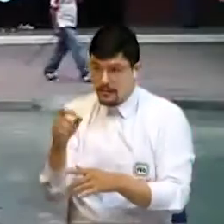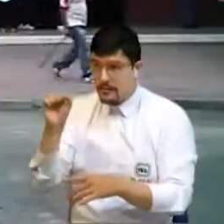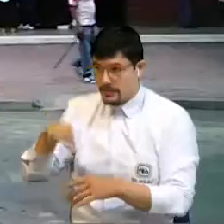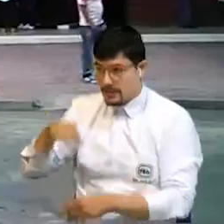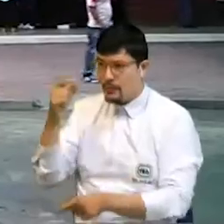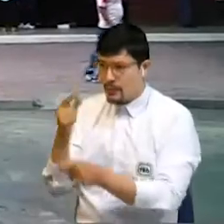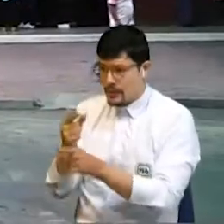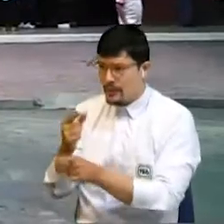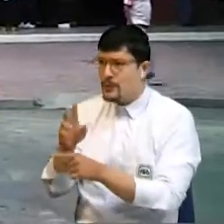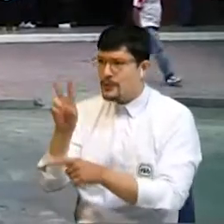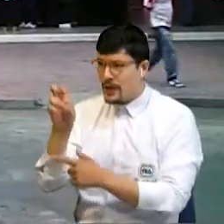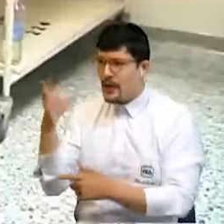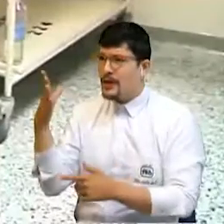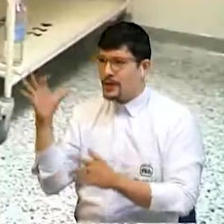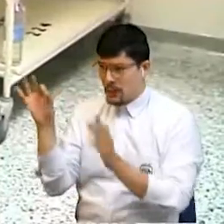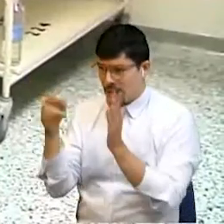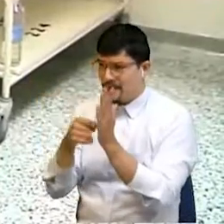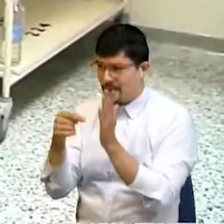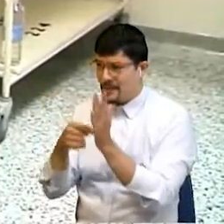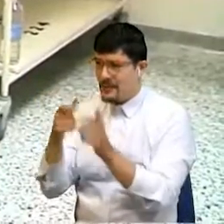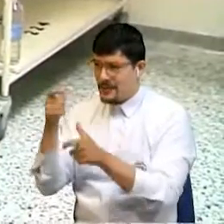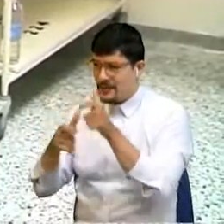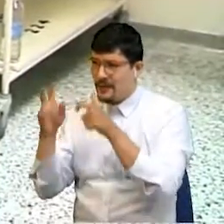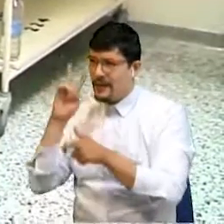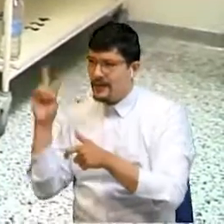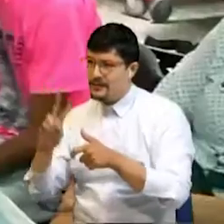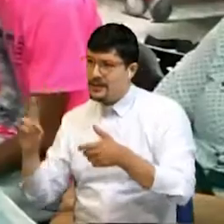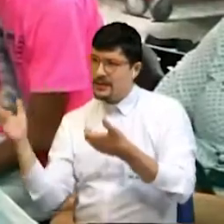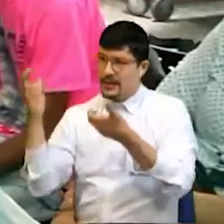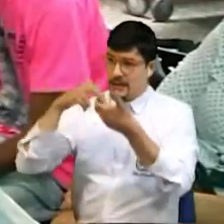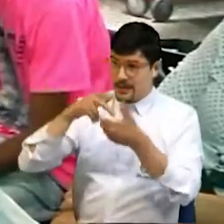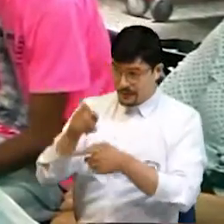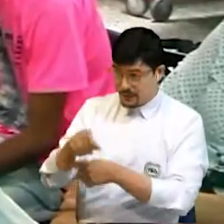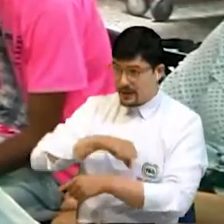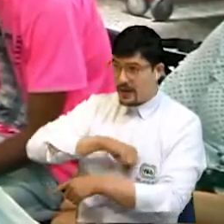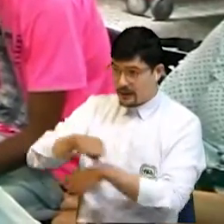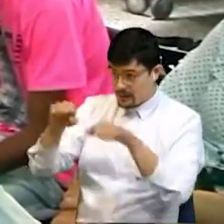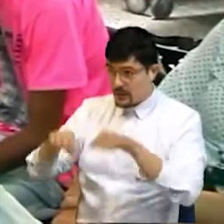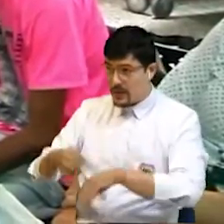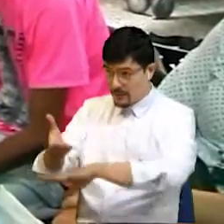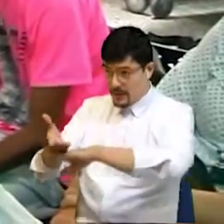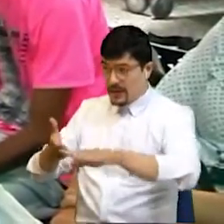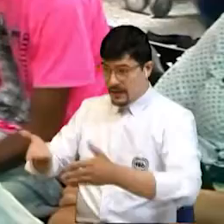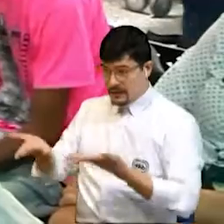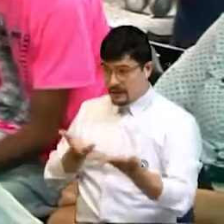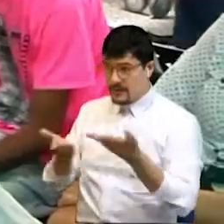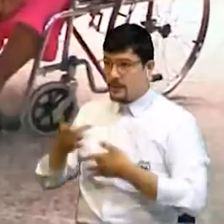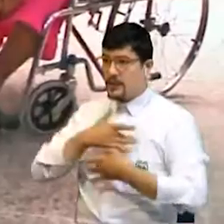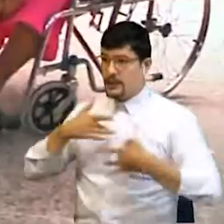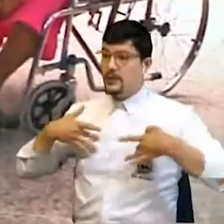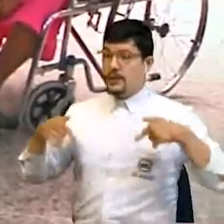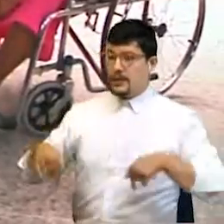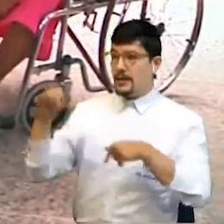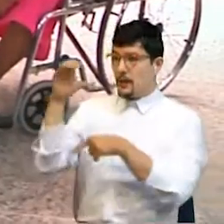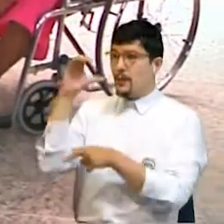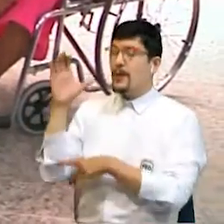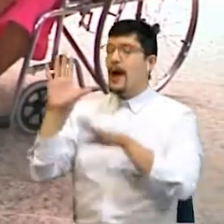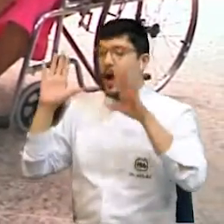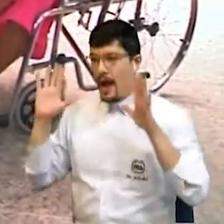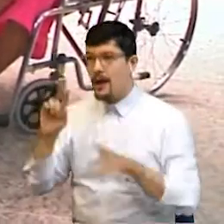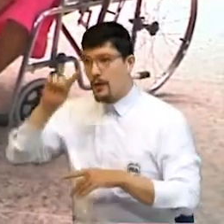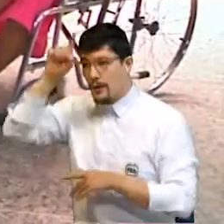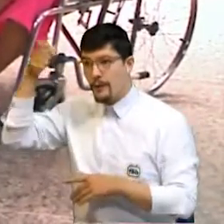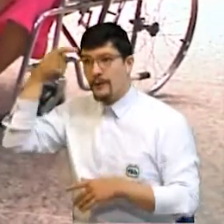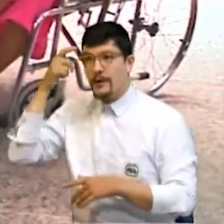750 mil migrantes afiliados sirven con derechos y la prestación de servicios en salud pues tendríamos que el